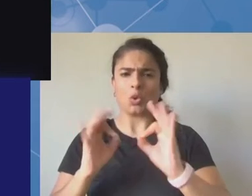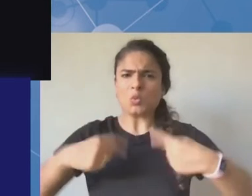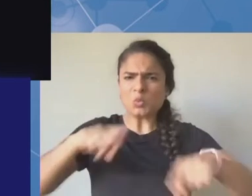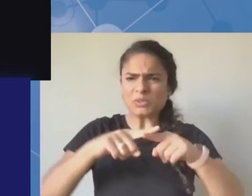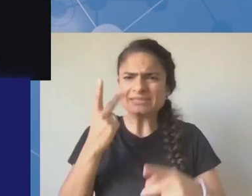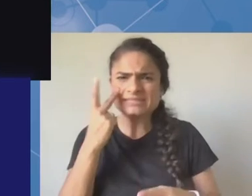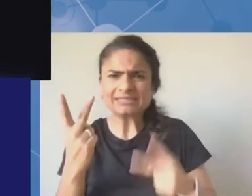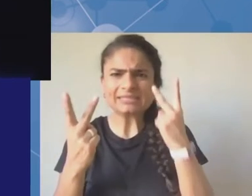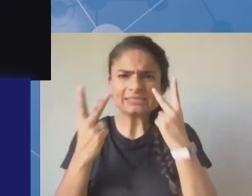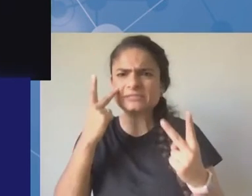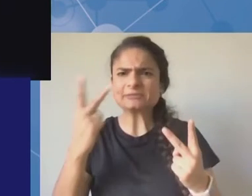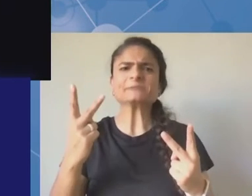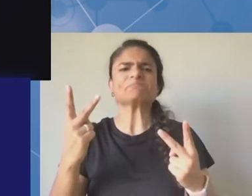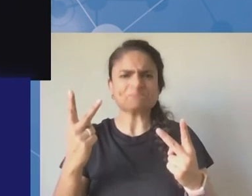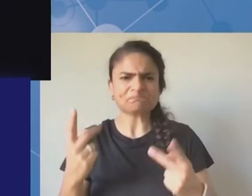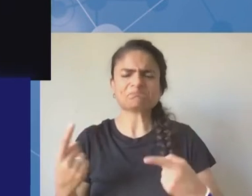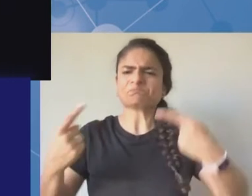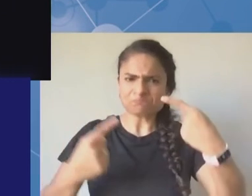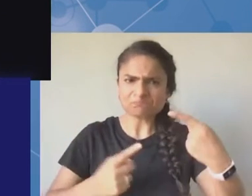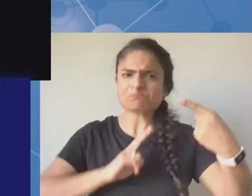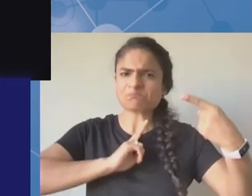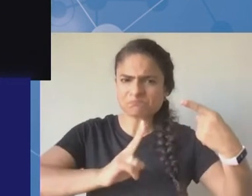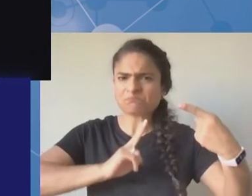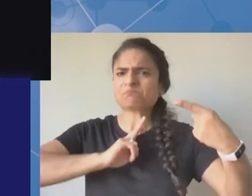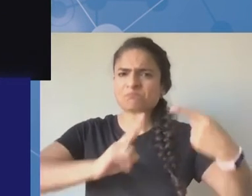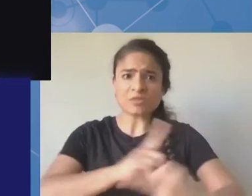ser una gran herramienta de seguimiento y vigilancia.